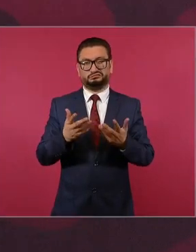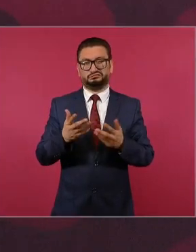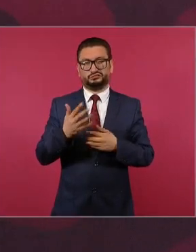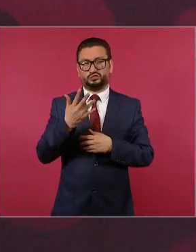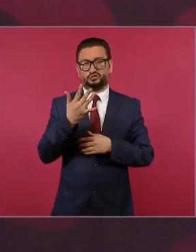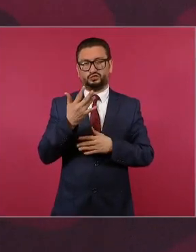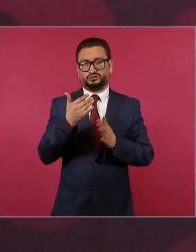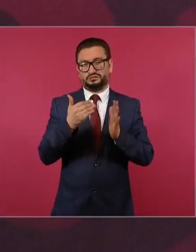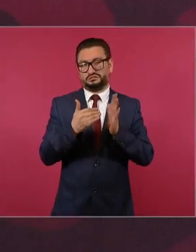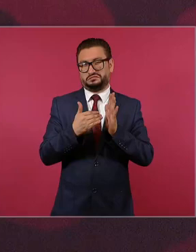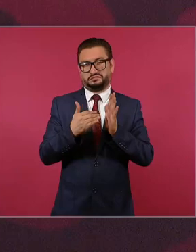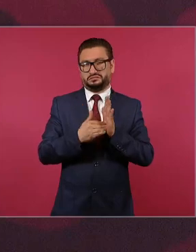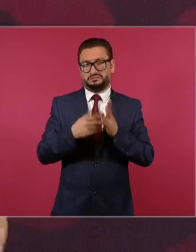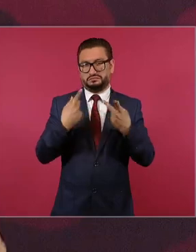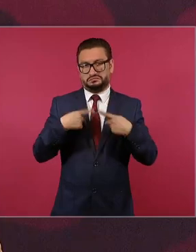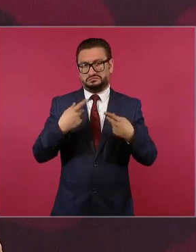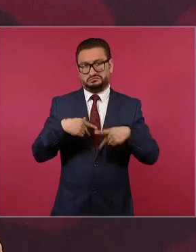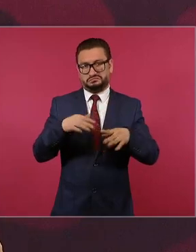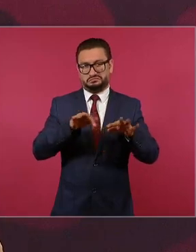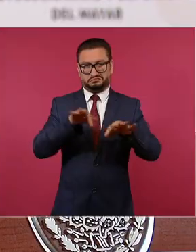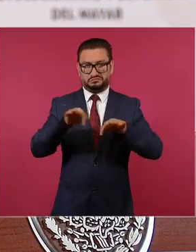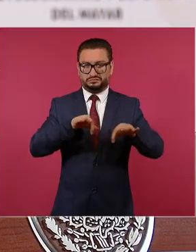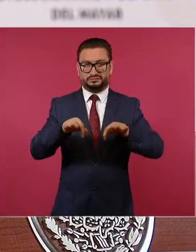50,000 empleos.